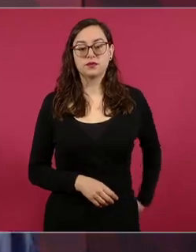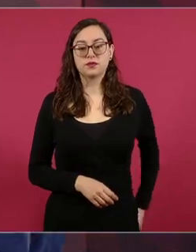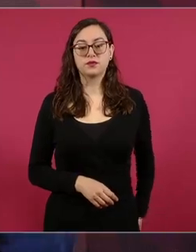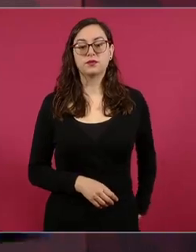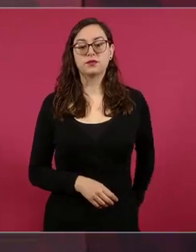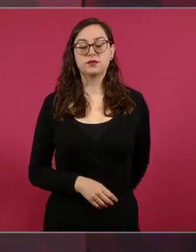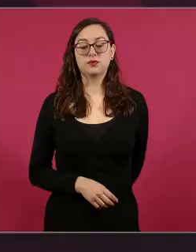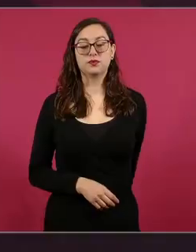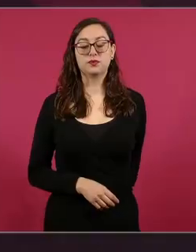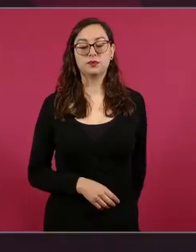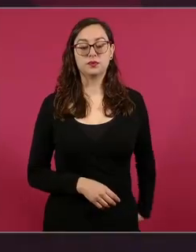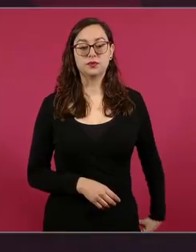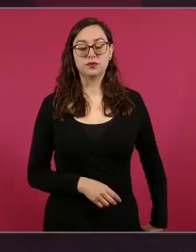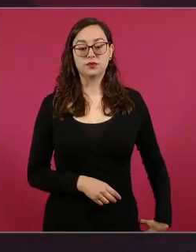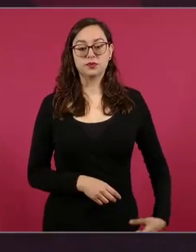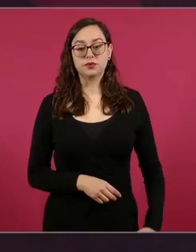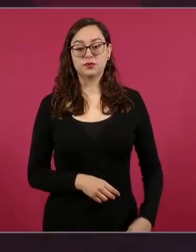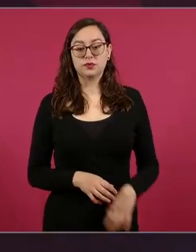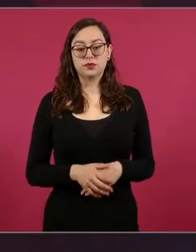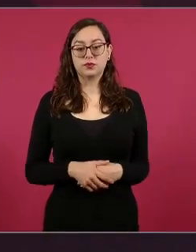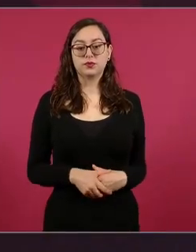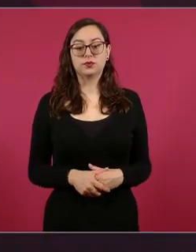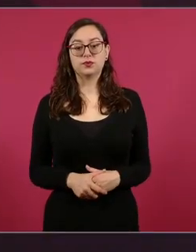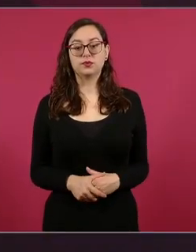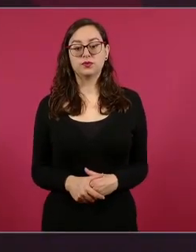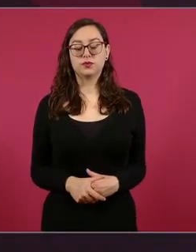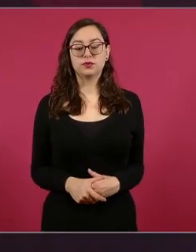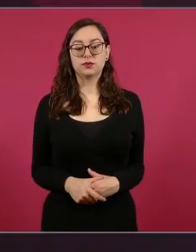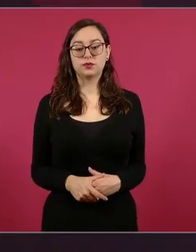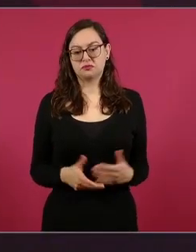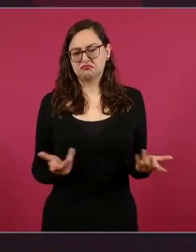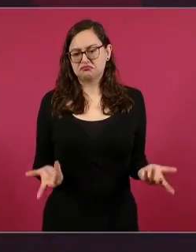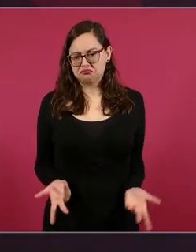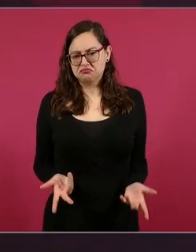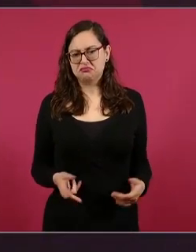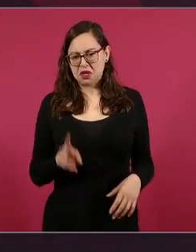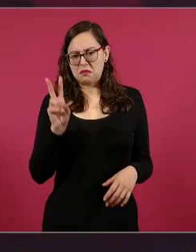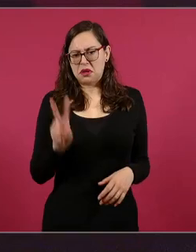Desde luego se ha avanzado muchísimo,